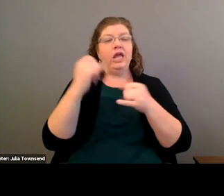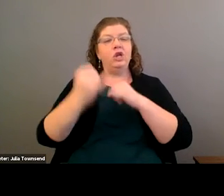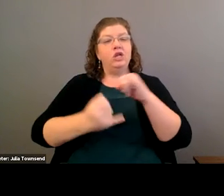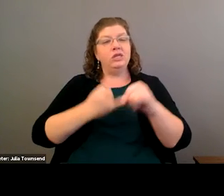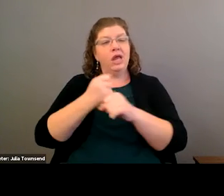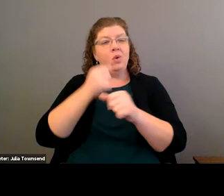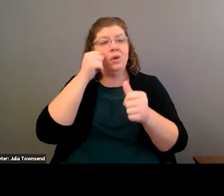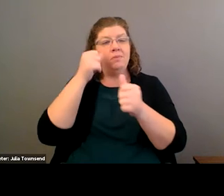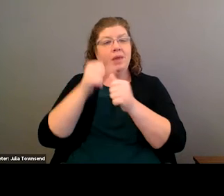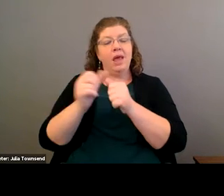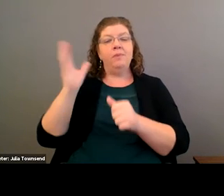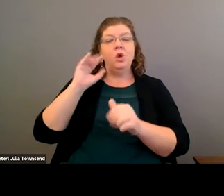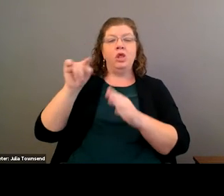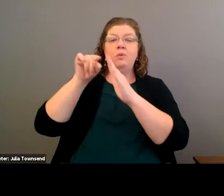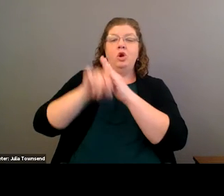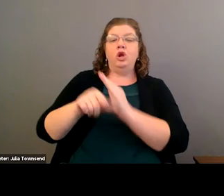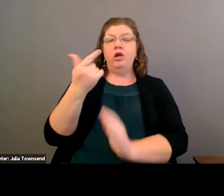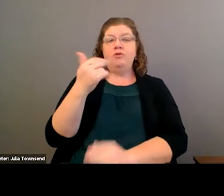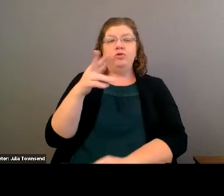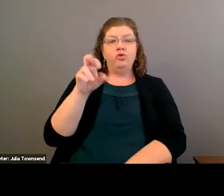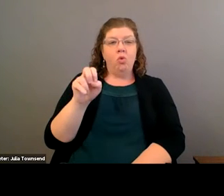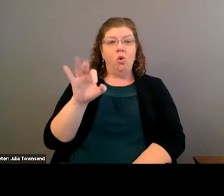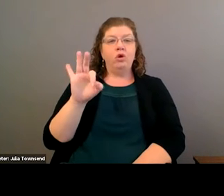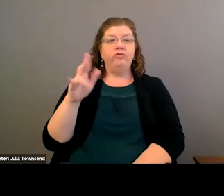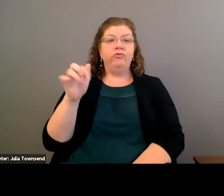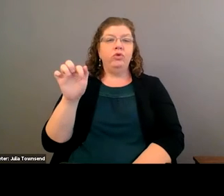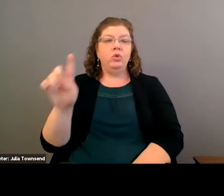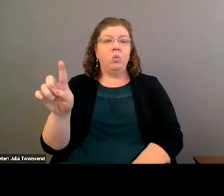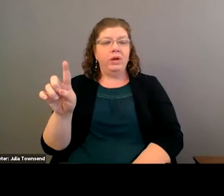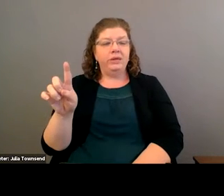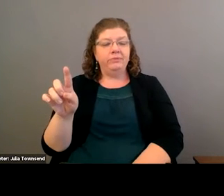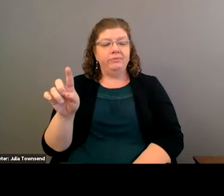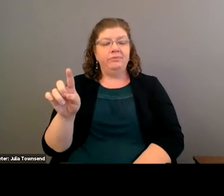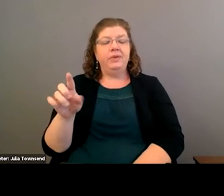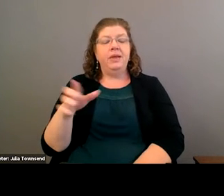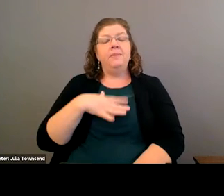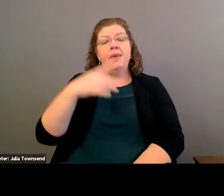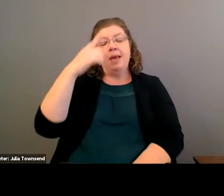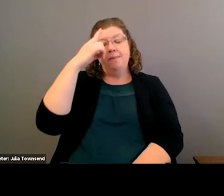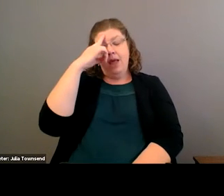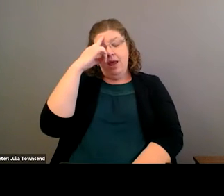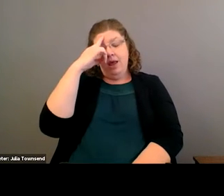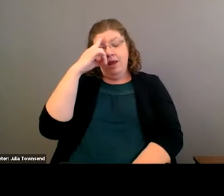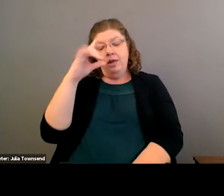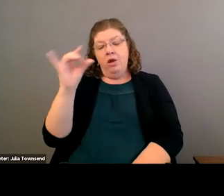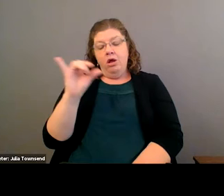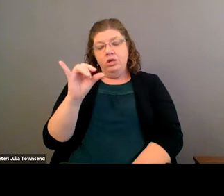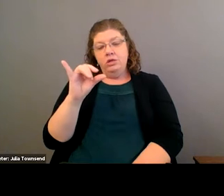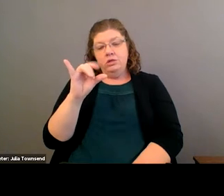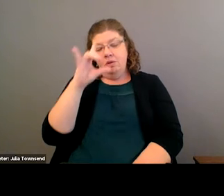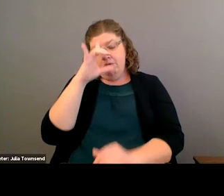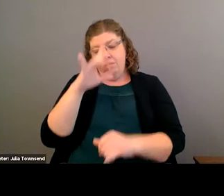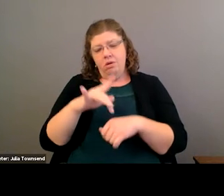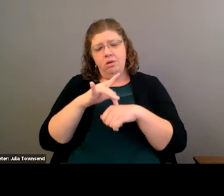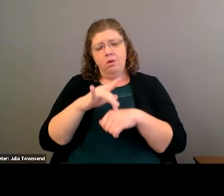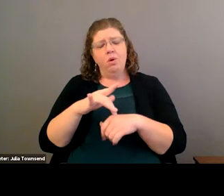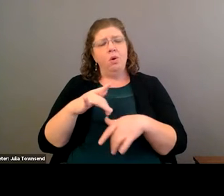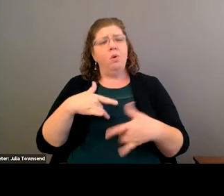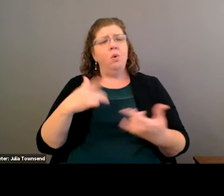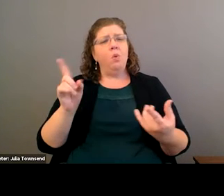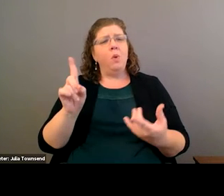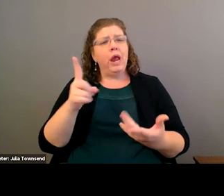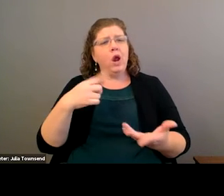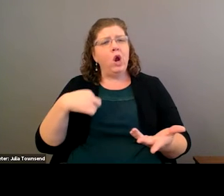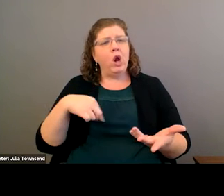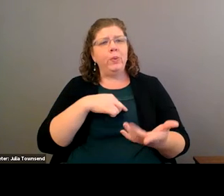que hay que recordar la muerte de George Floyd. Y también tengo en mente el hecho de dónde